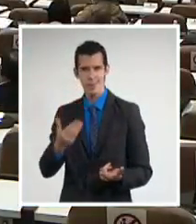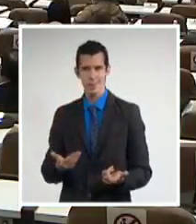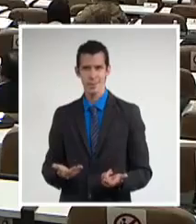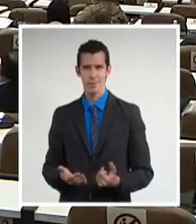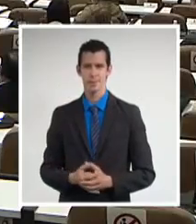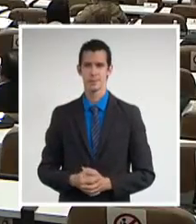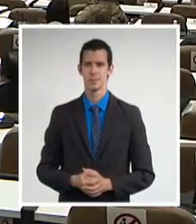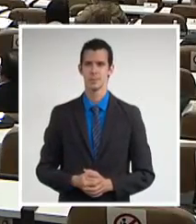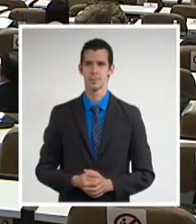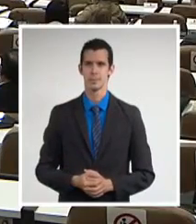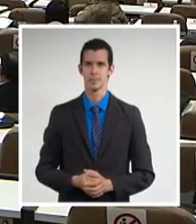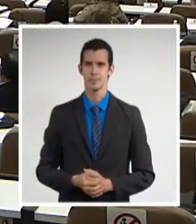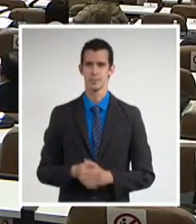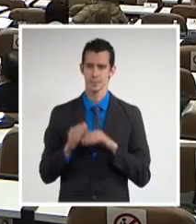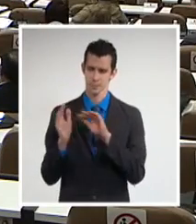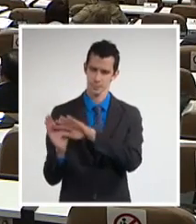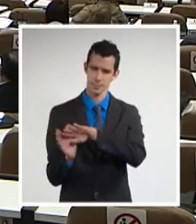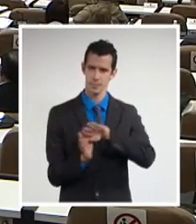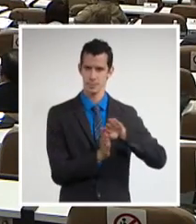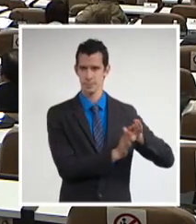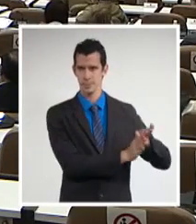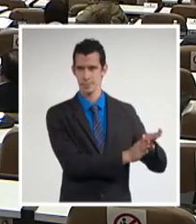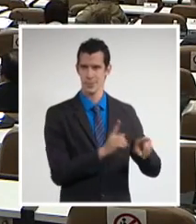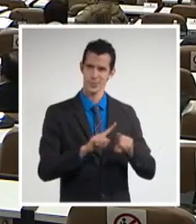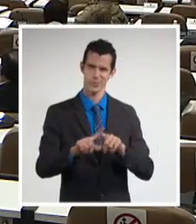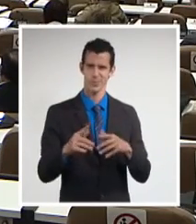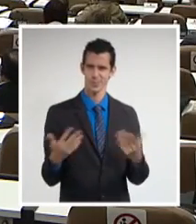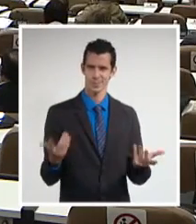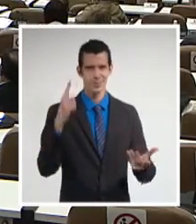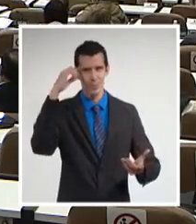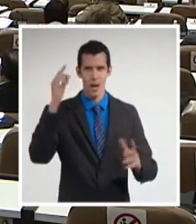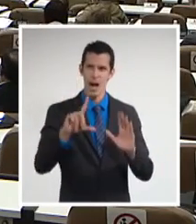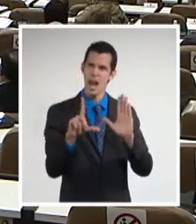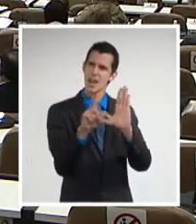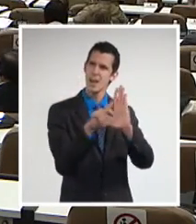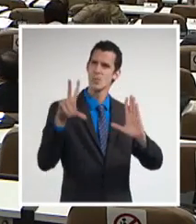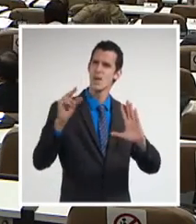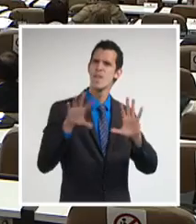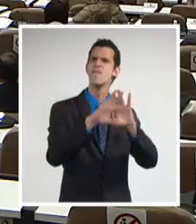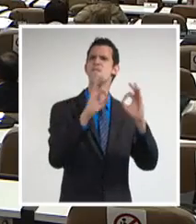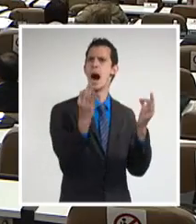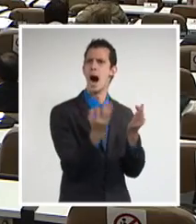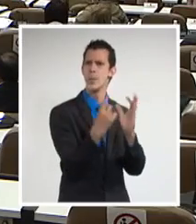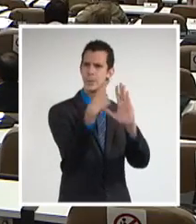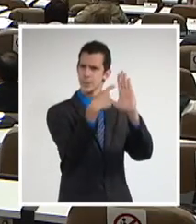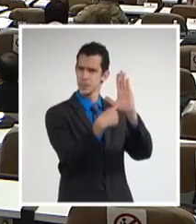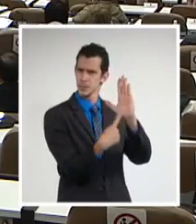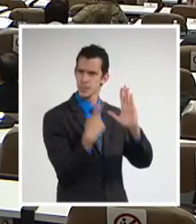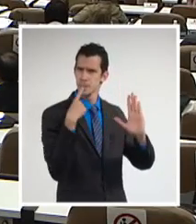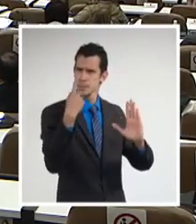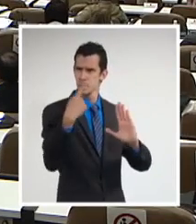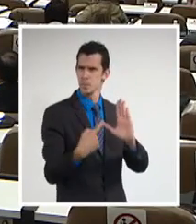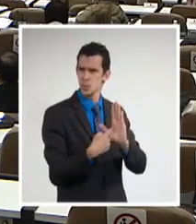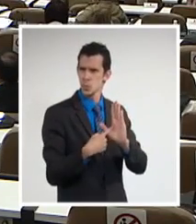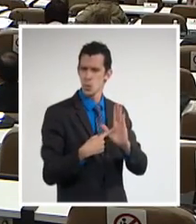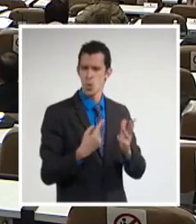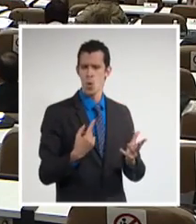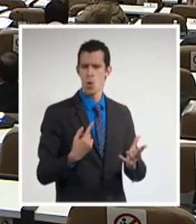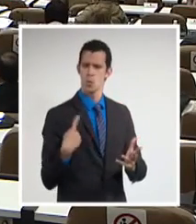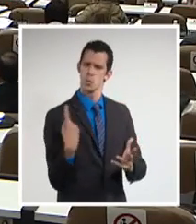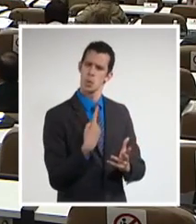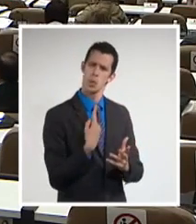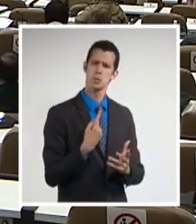en el ámbito jurídico con el anteproyecto del Código de las Familias, al que los enemigos de la nación están apostando como vía